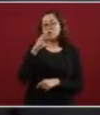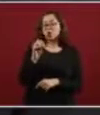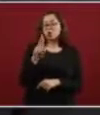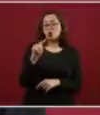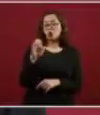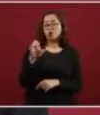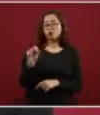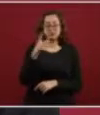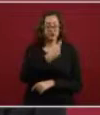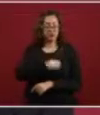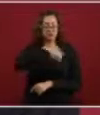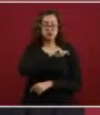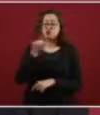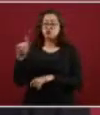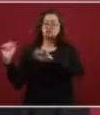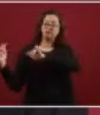se autonombra